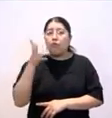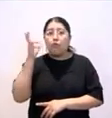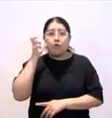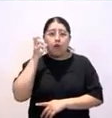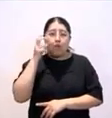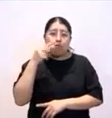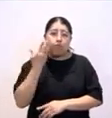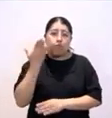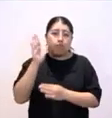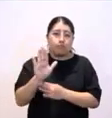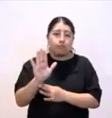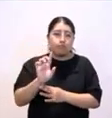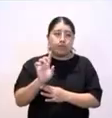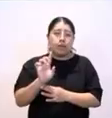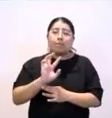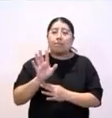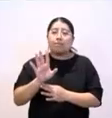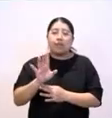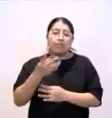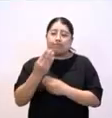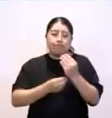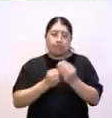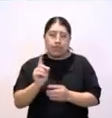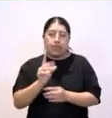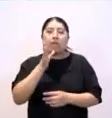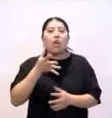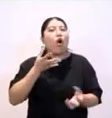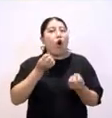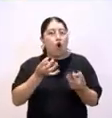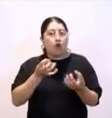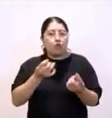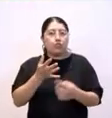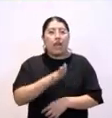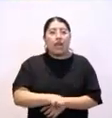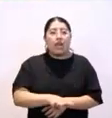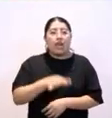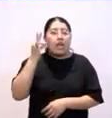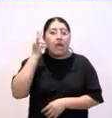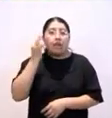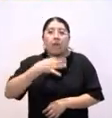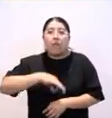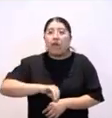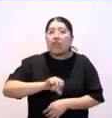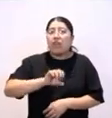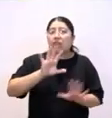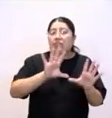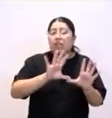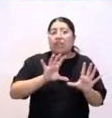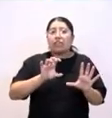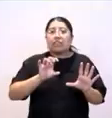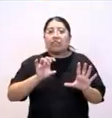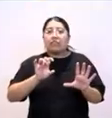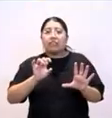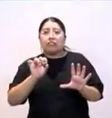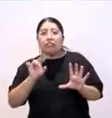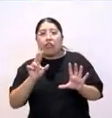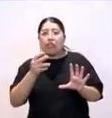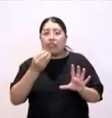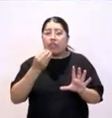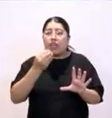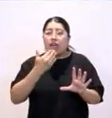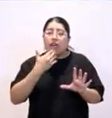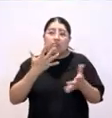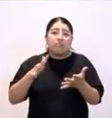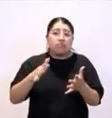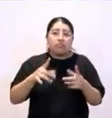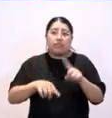voy a hacer, pero sí que le voy a relatar lo que decía esa niña. Pudiera tener 10, 12, quizá por la falta de alimentación estemos